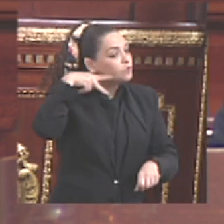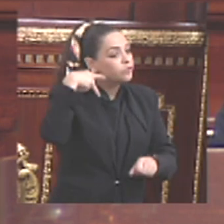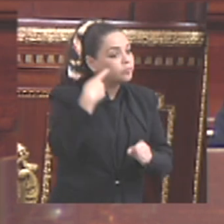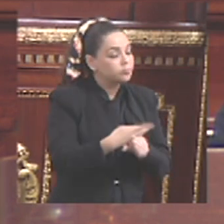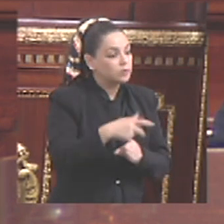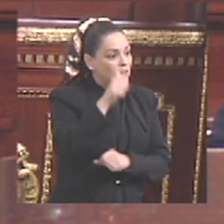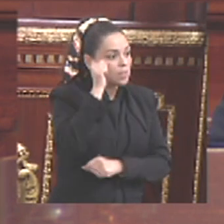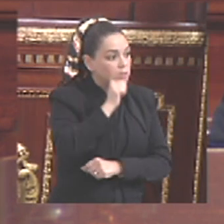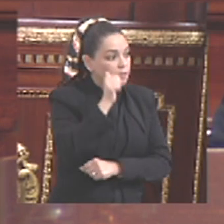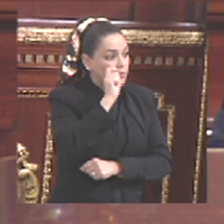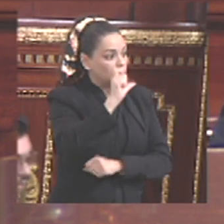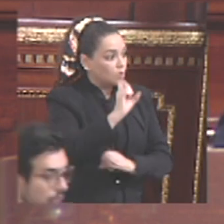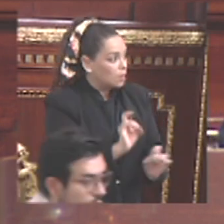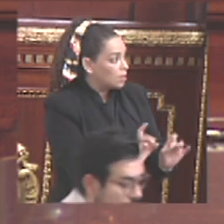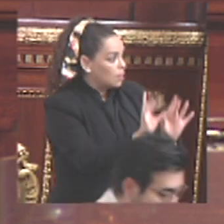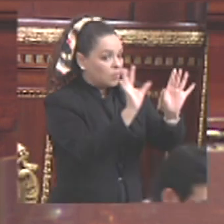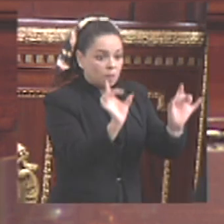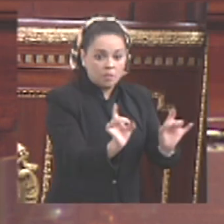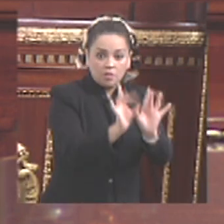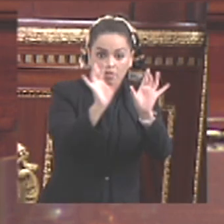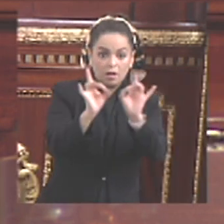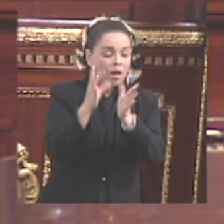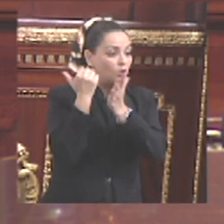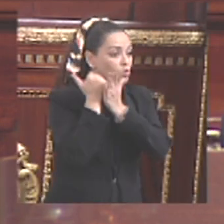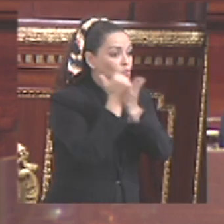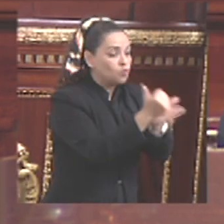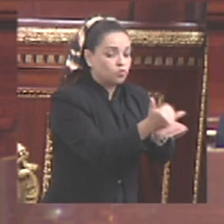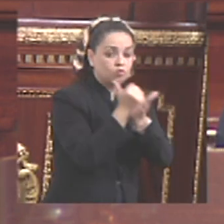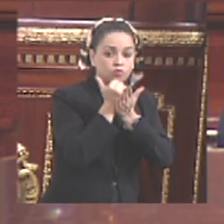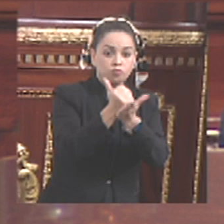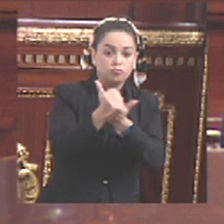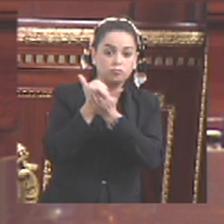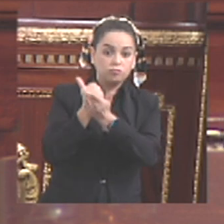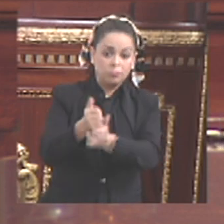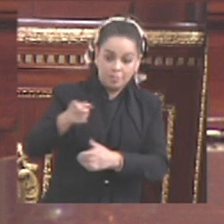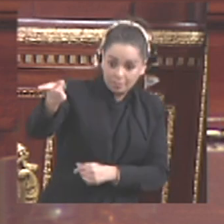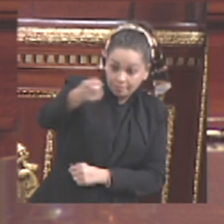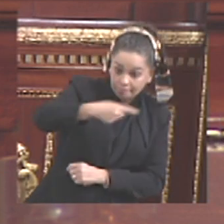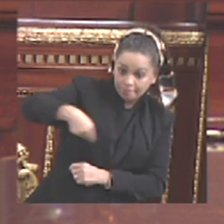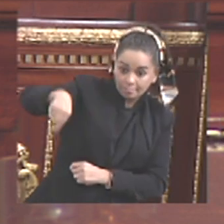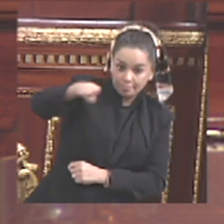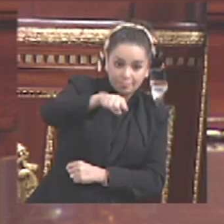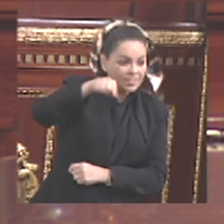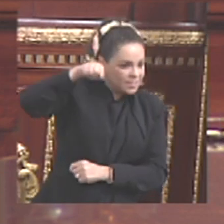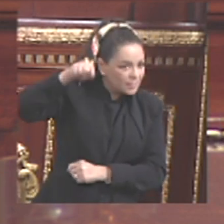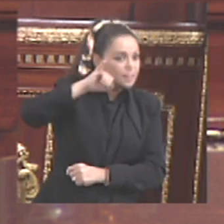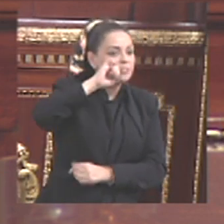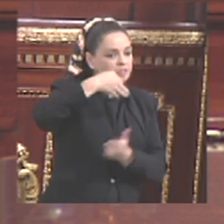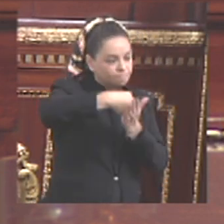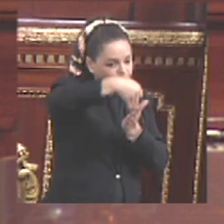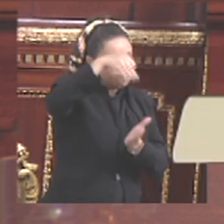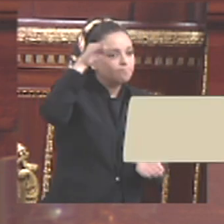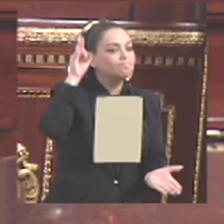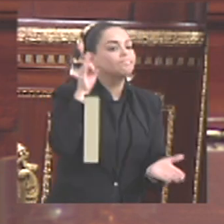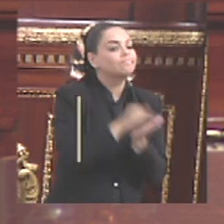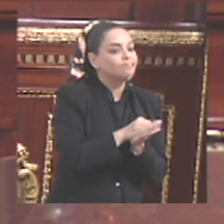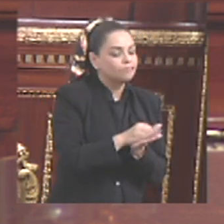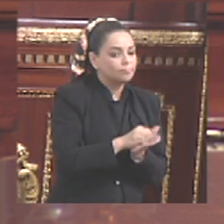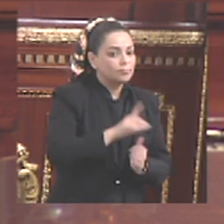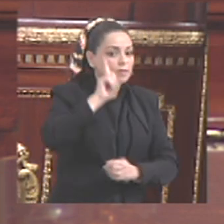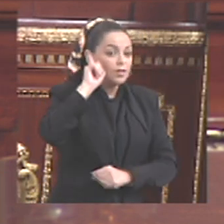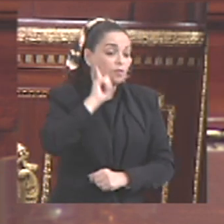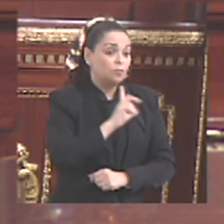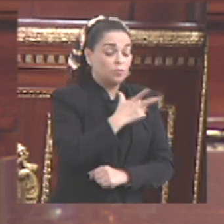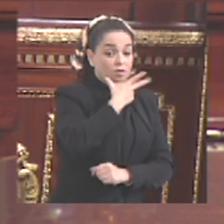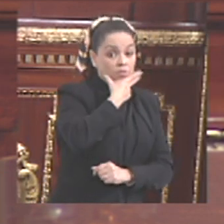las contingencias. Ellos son los verdaderos héroes. Mujeres y hombres que ante